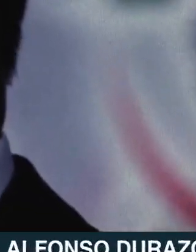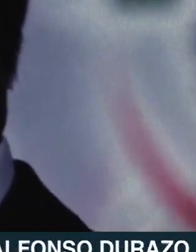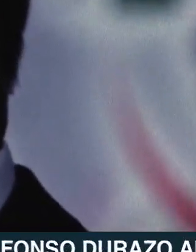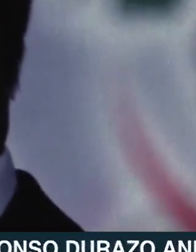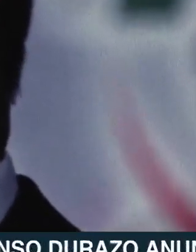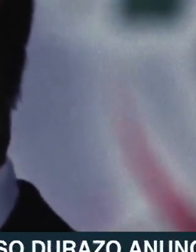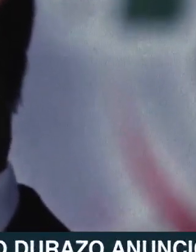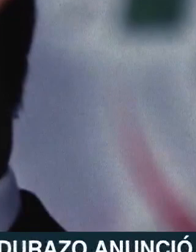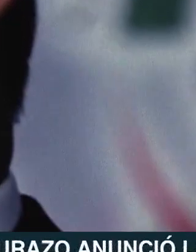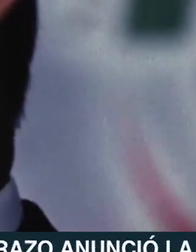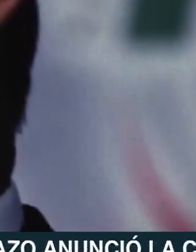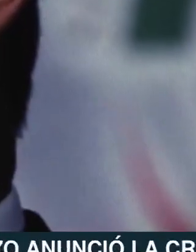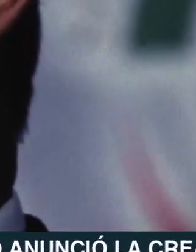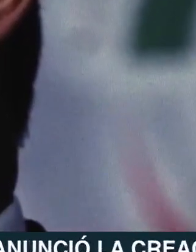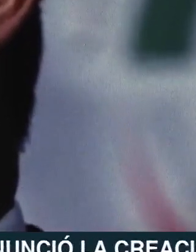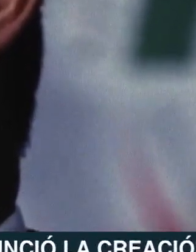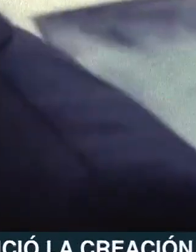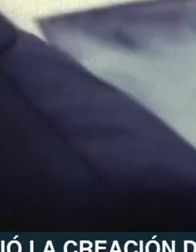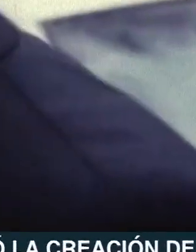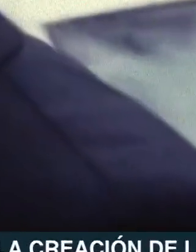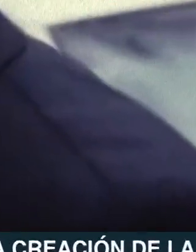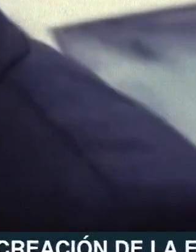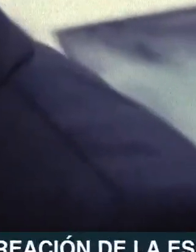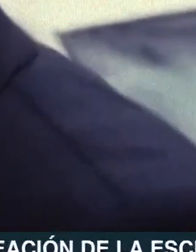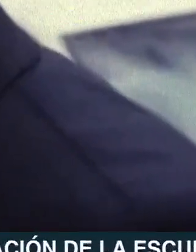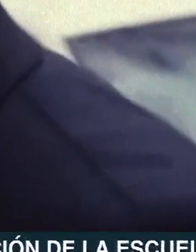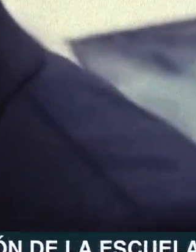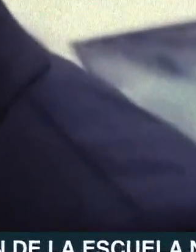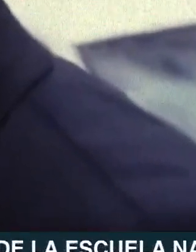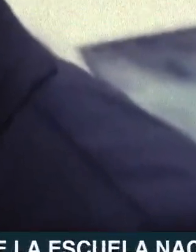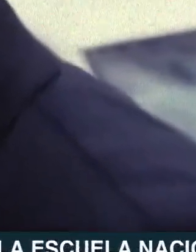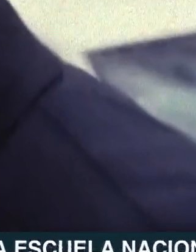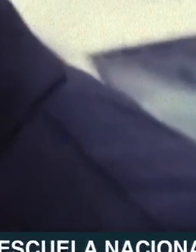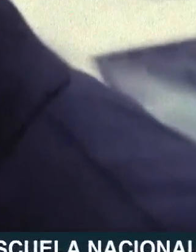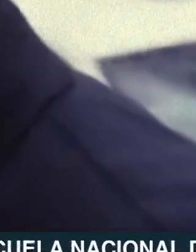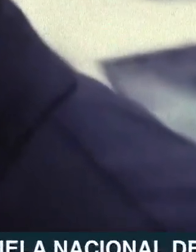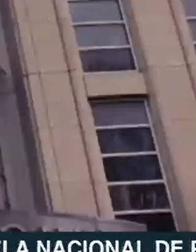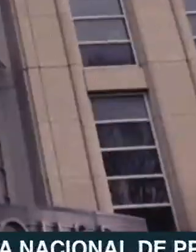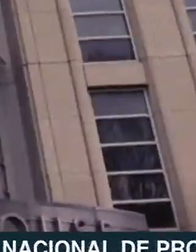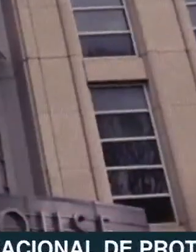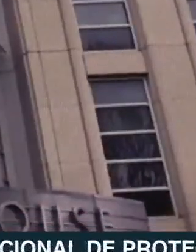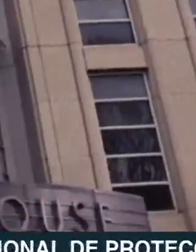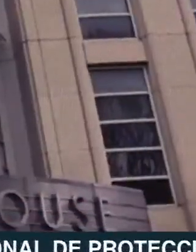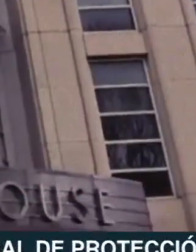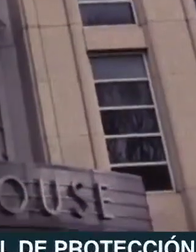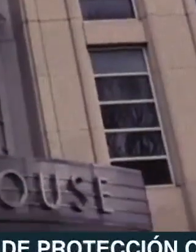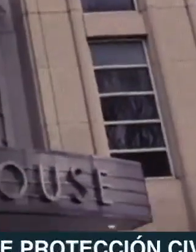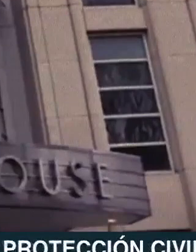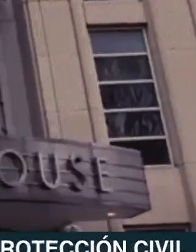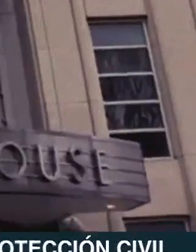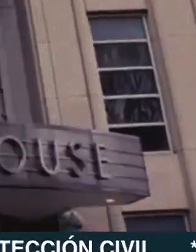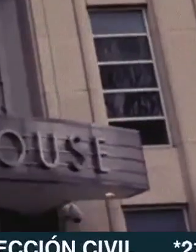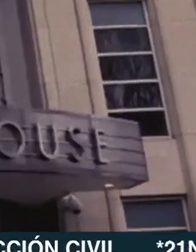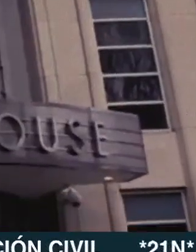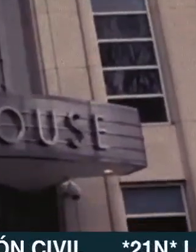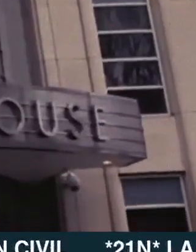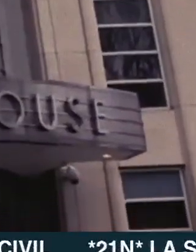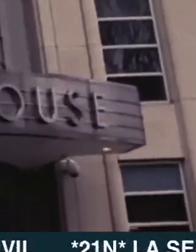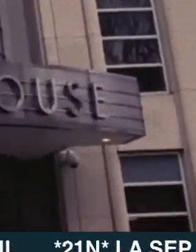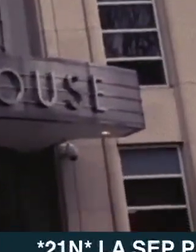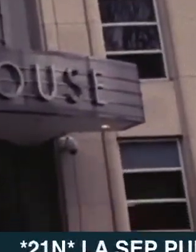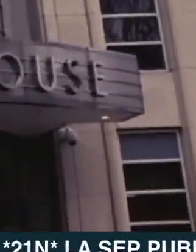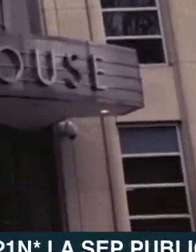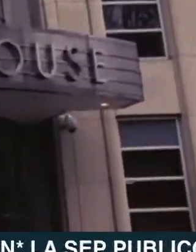exsecretario García Luna, quisiera saber cuál es su opinión con respecto a la detención y a los cargos por los que